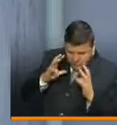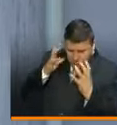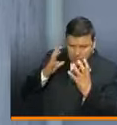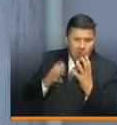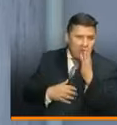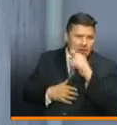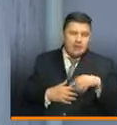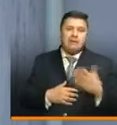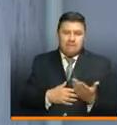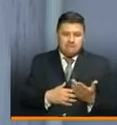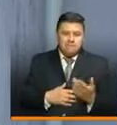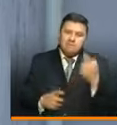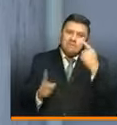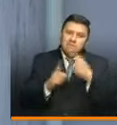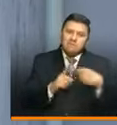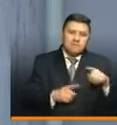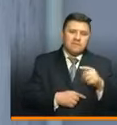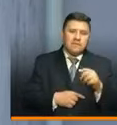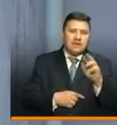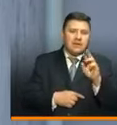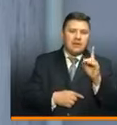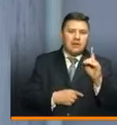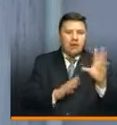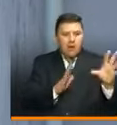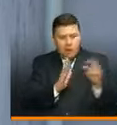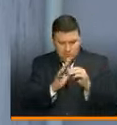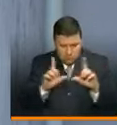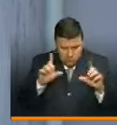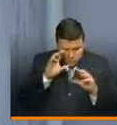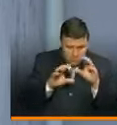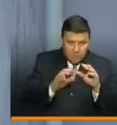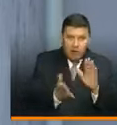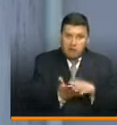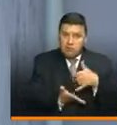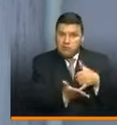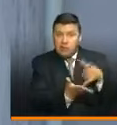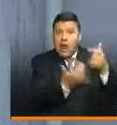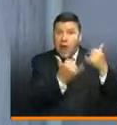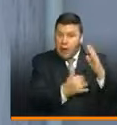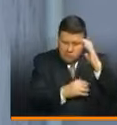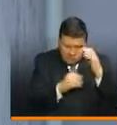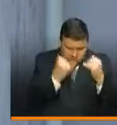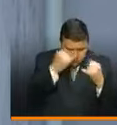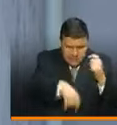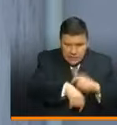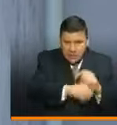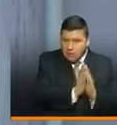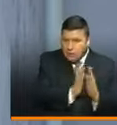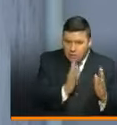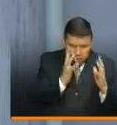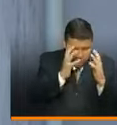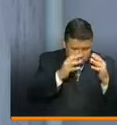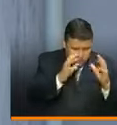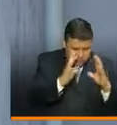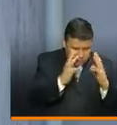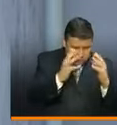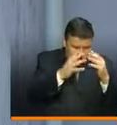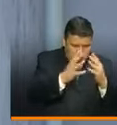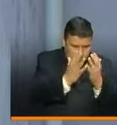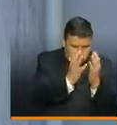y en muchos casos lo que tenemos son renders. Entonces, los premiados ahora tienen un tiempo para convertir estos renders en